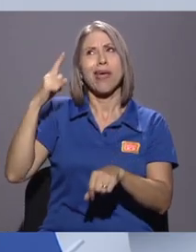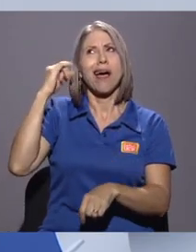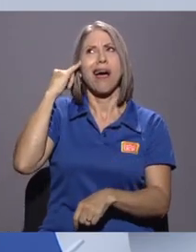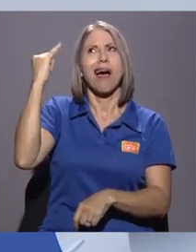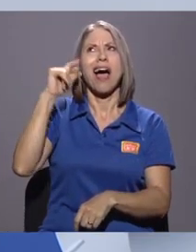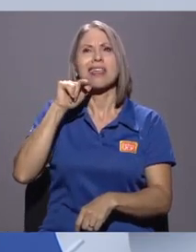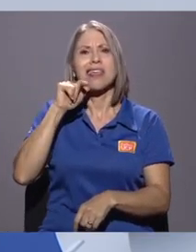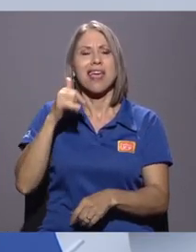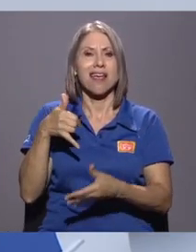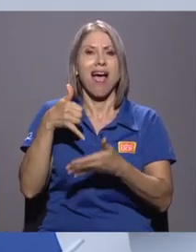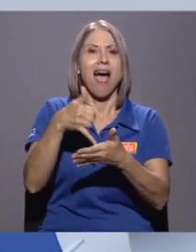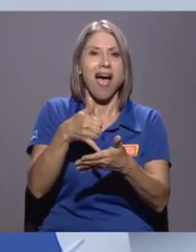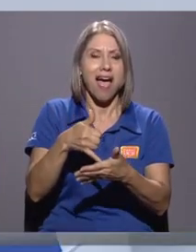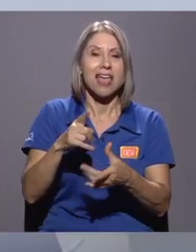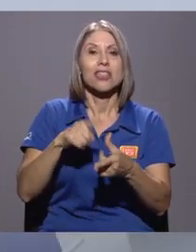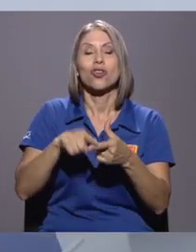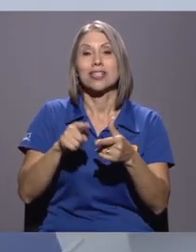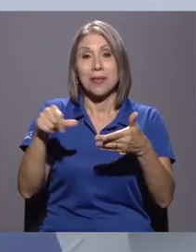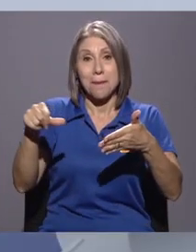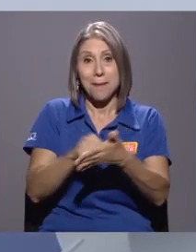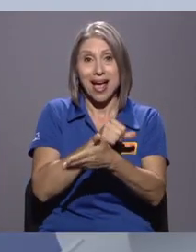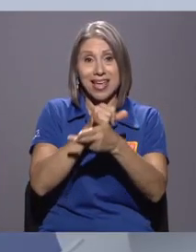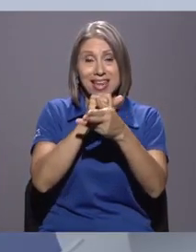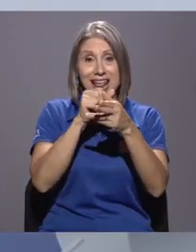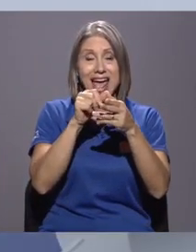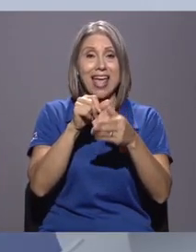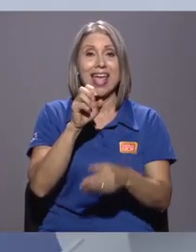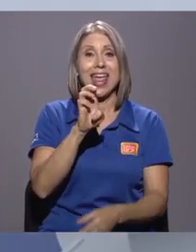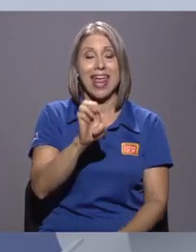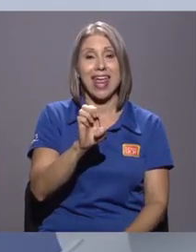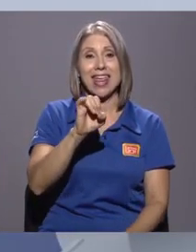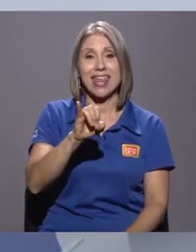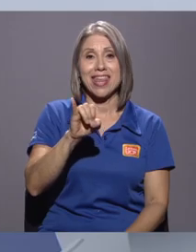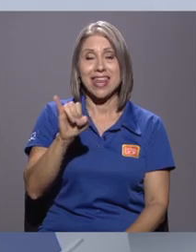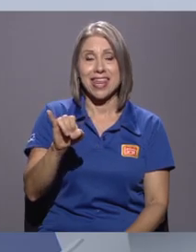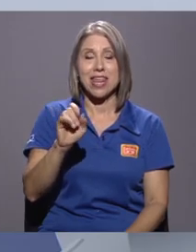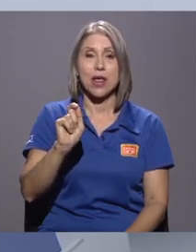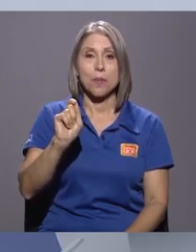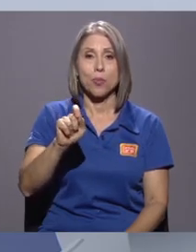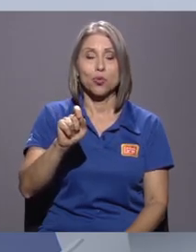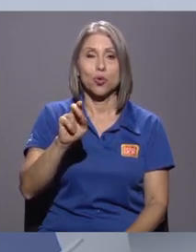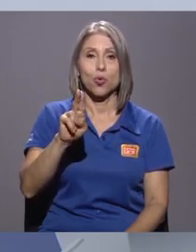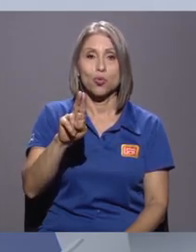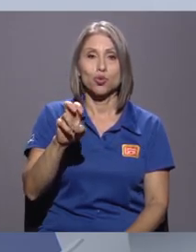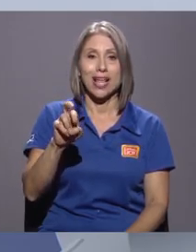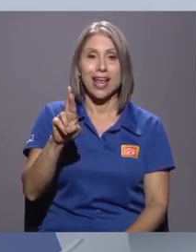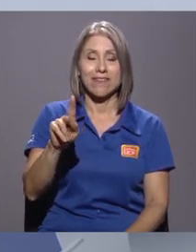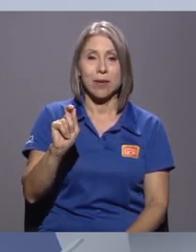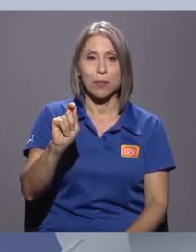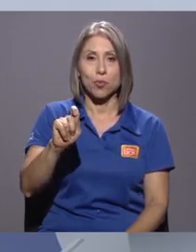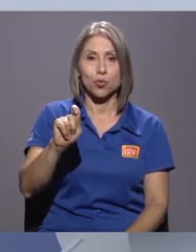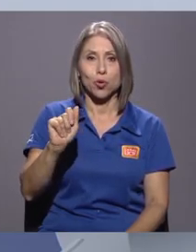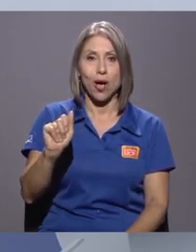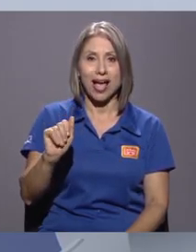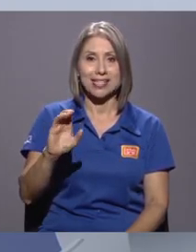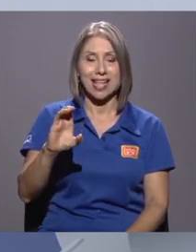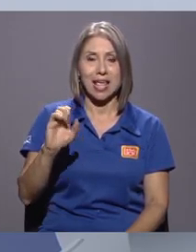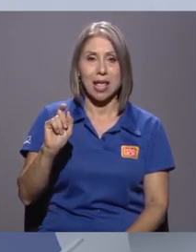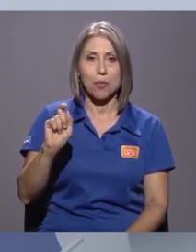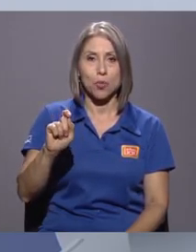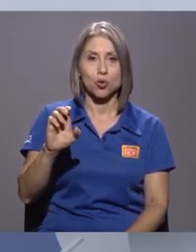tienen que hacer es ingresar a la página de la escuela ingeniería industrial que es e iu y junto a ese punto hace punto cr ahí